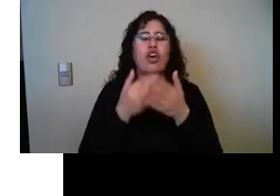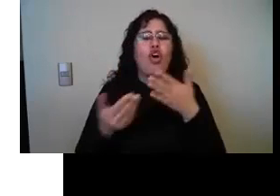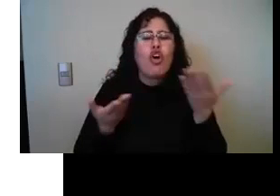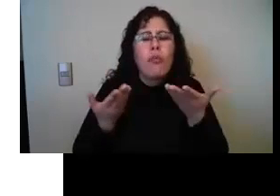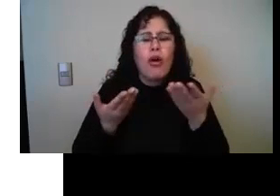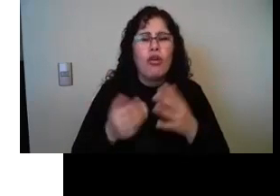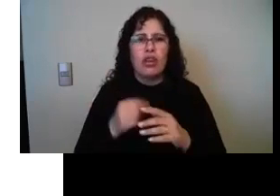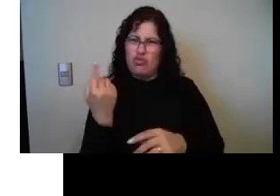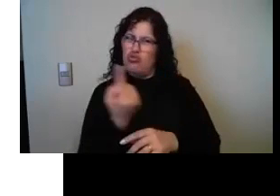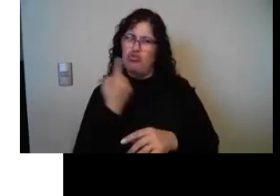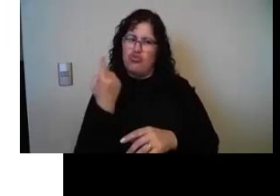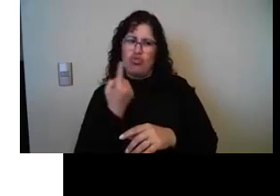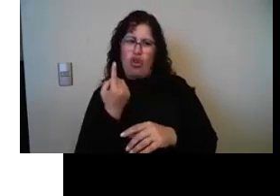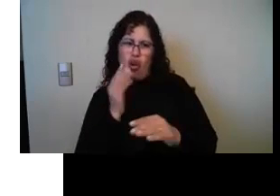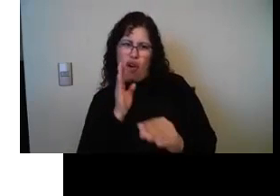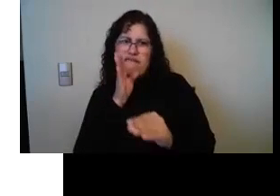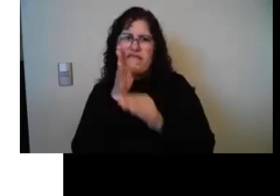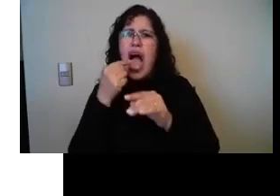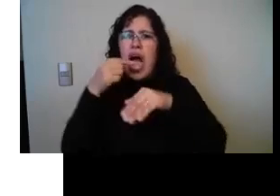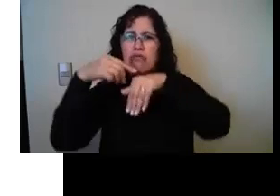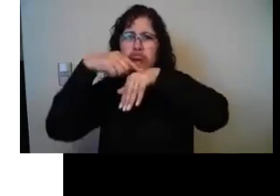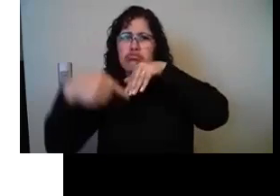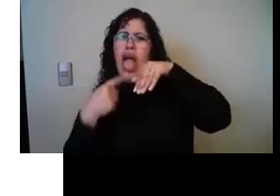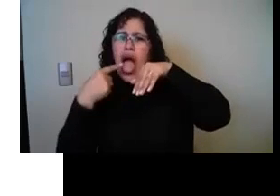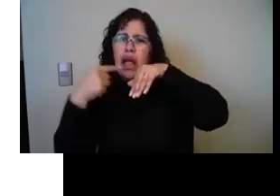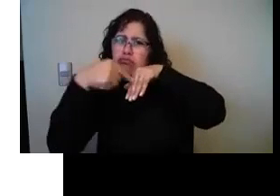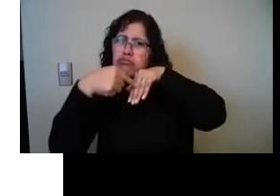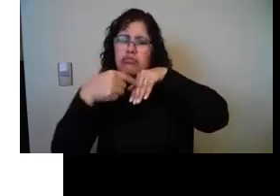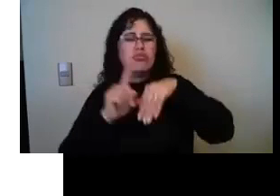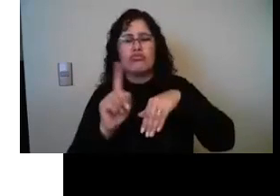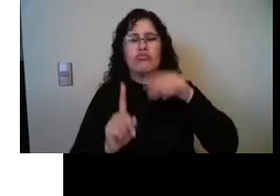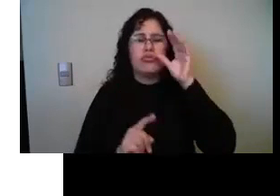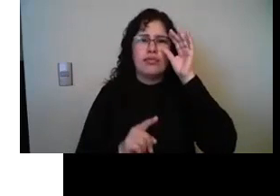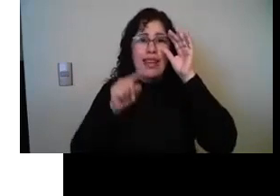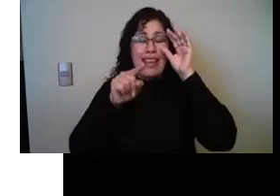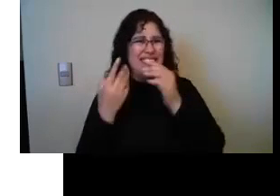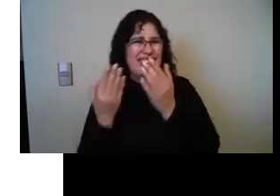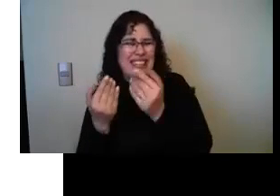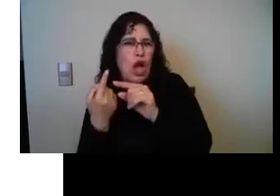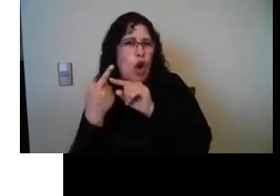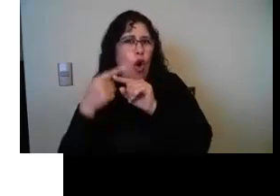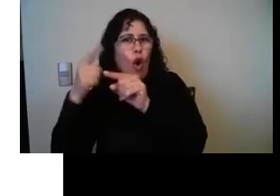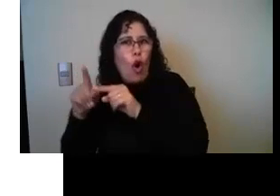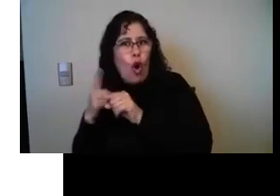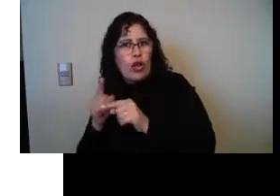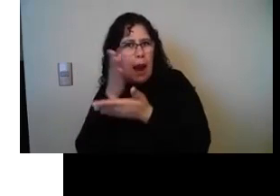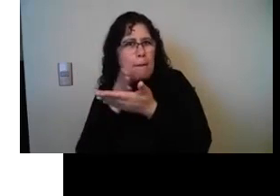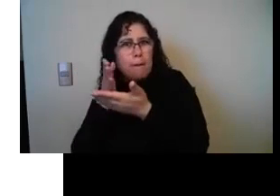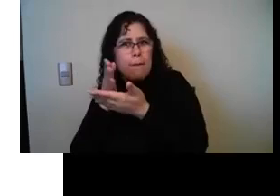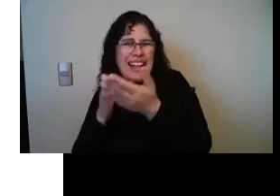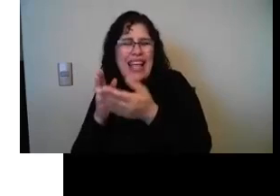sí solo a este sector, por tanto se ayuda de otros elementos anatómicos, de otros